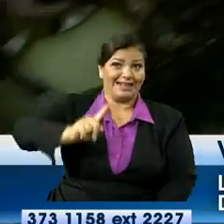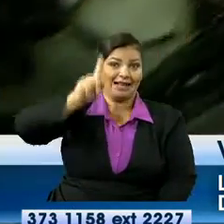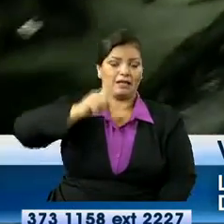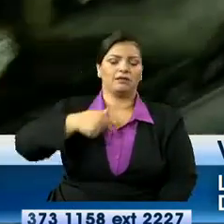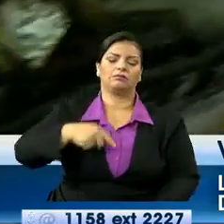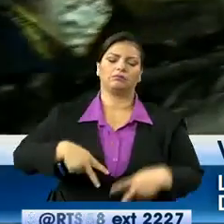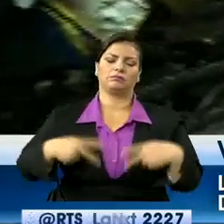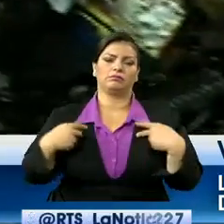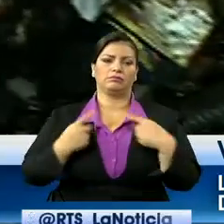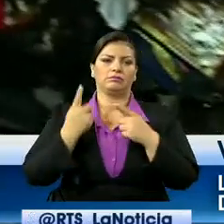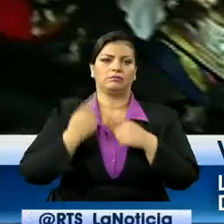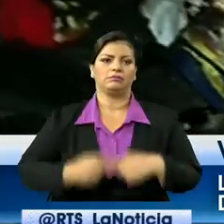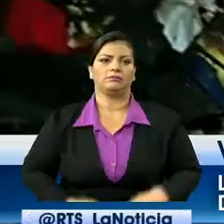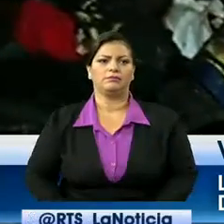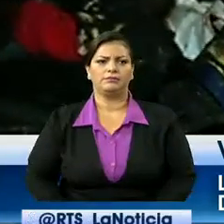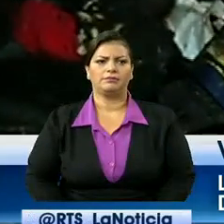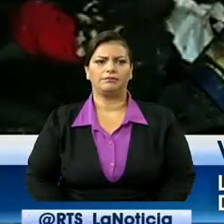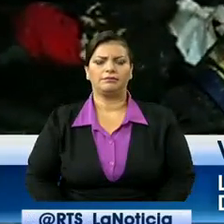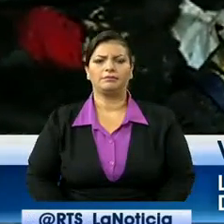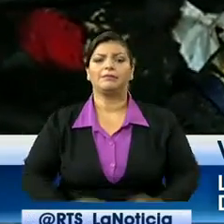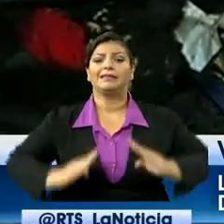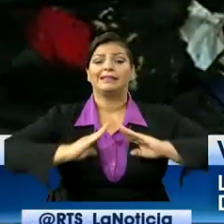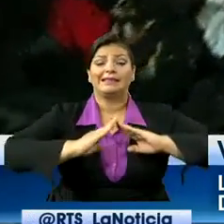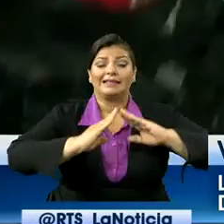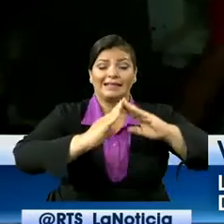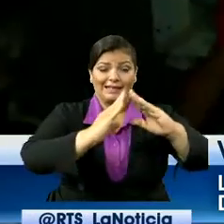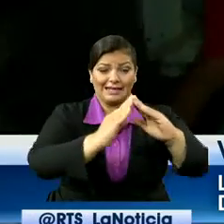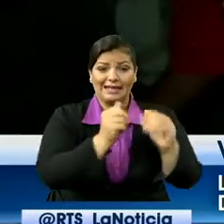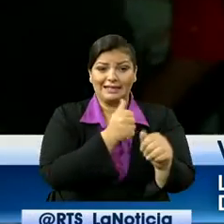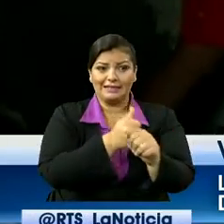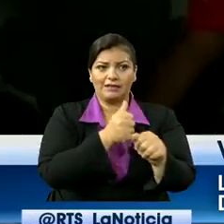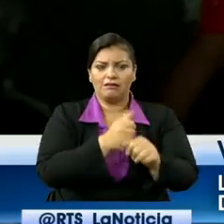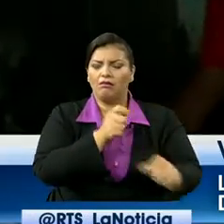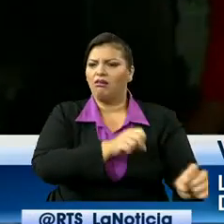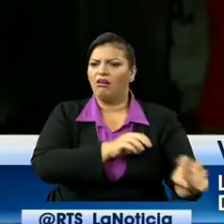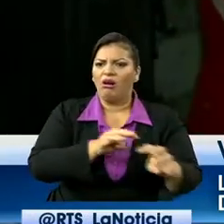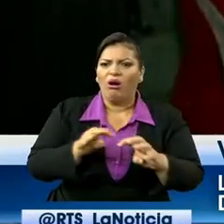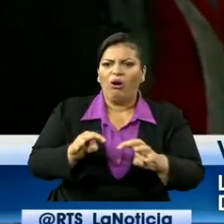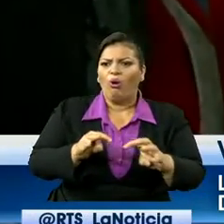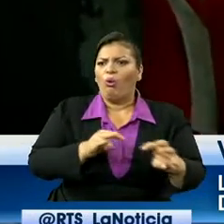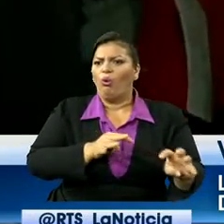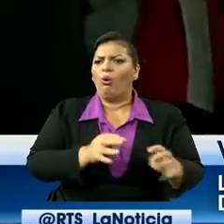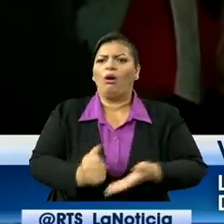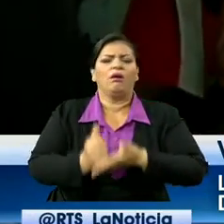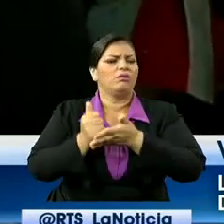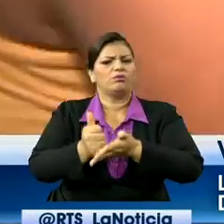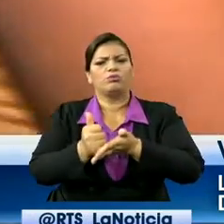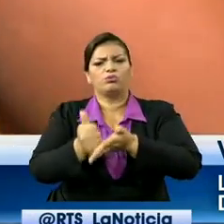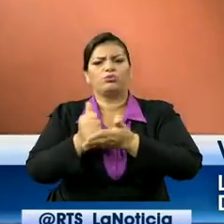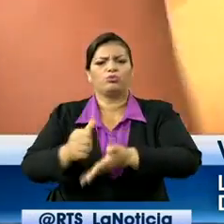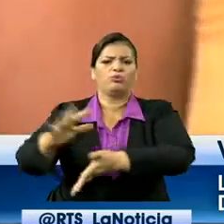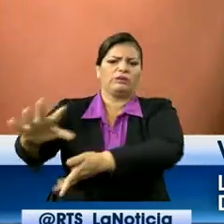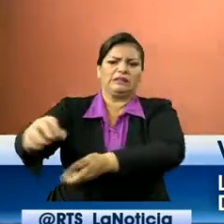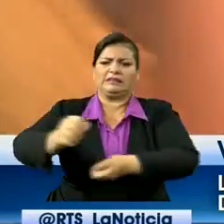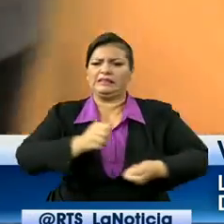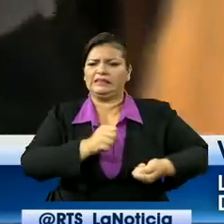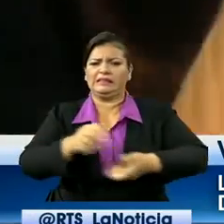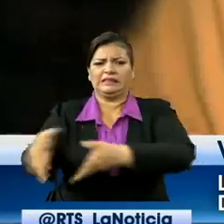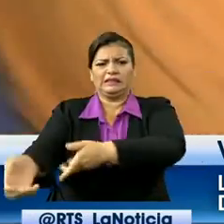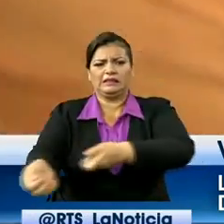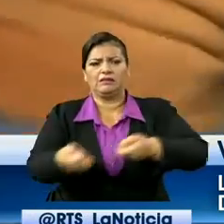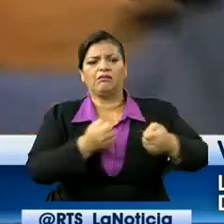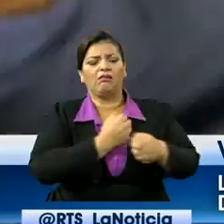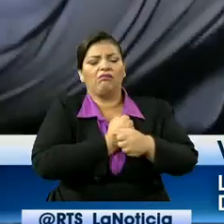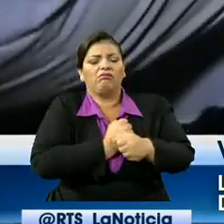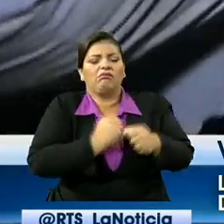a la colaboración de sus vecinos, algunos de los afectados lograron salir ilesos del incendio y hoy viven para